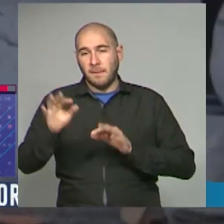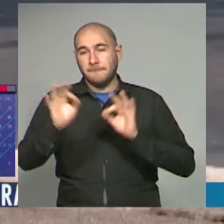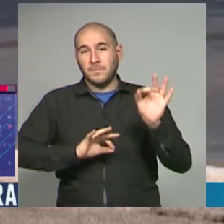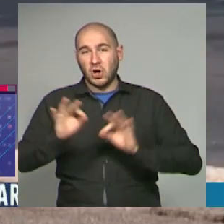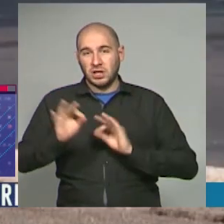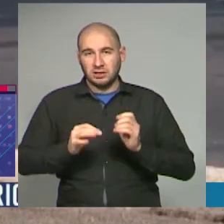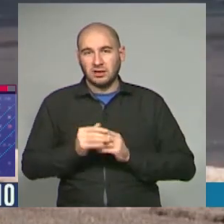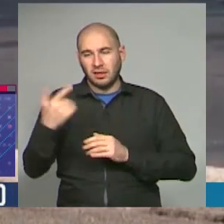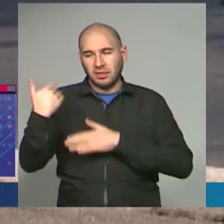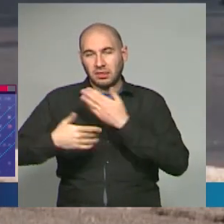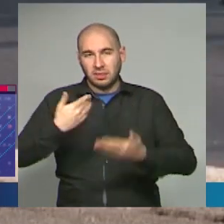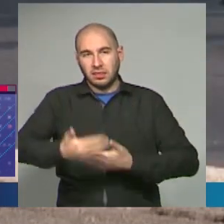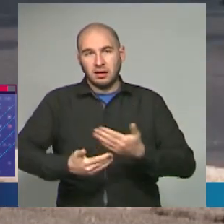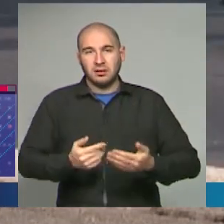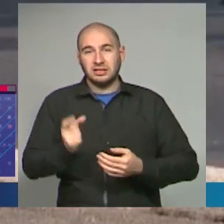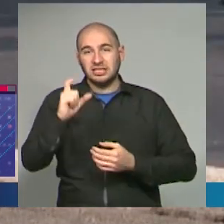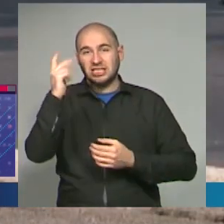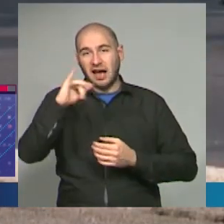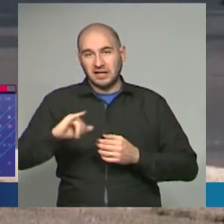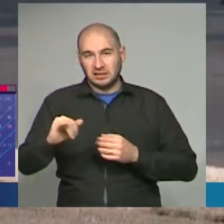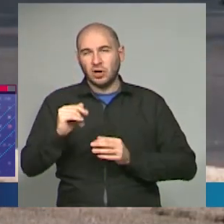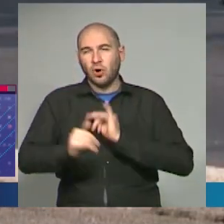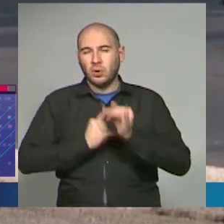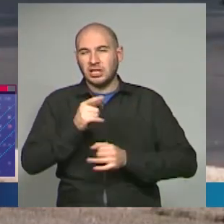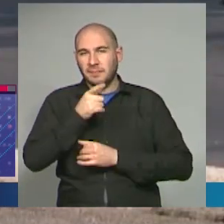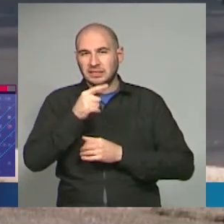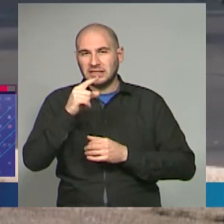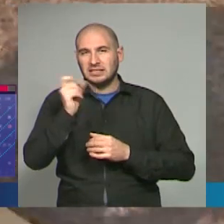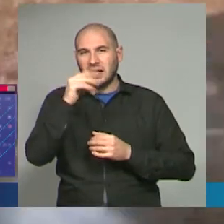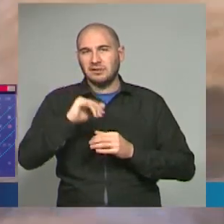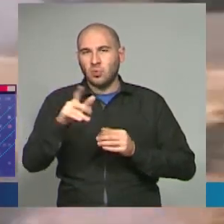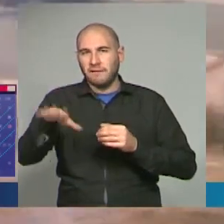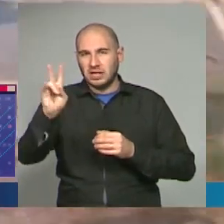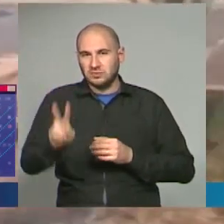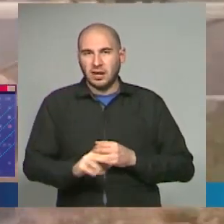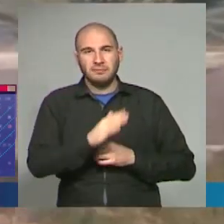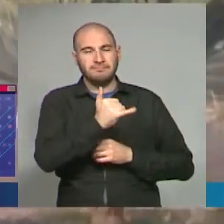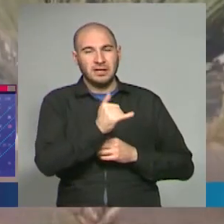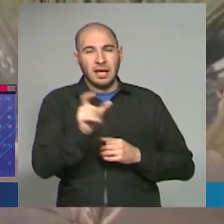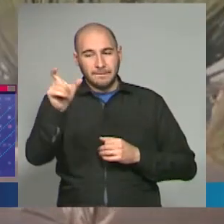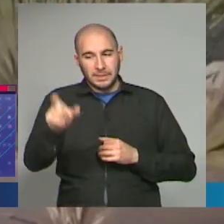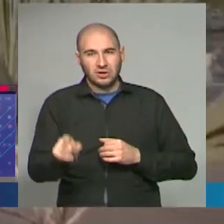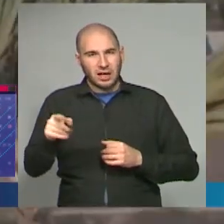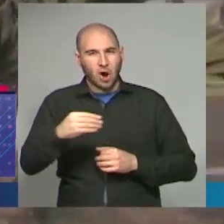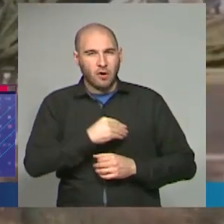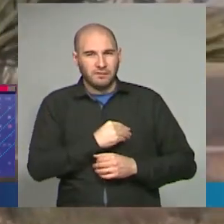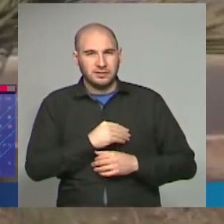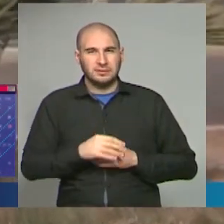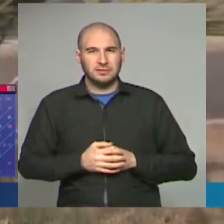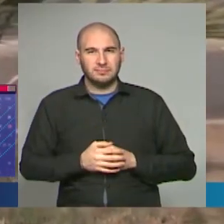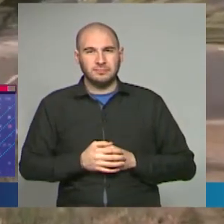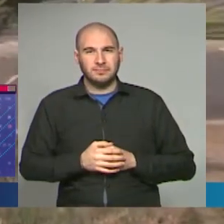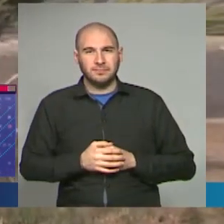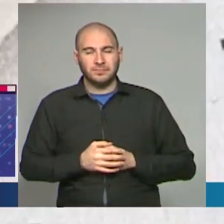proyecto que venía desarrollando Hugo Chávez, ¿no? Por algo se habla del chavismo en Venezuela. Claro, él era la persona de confianza.